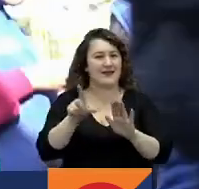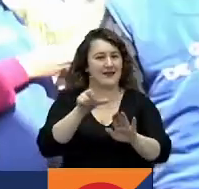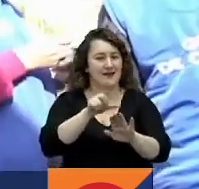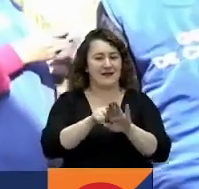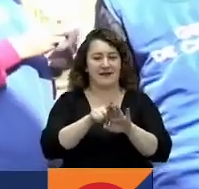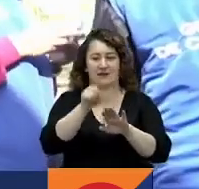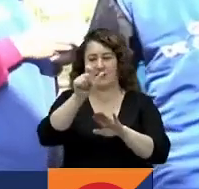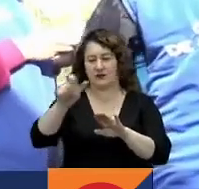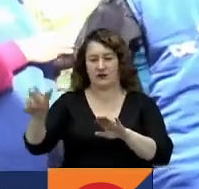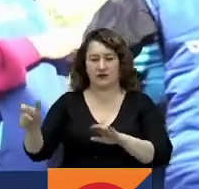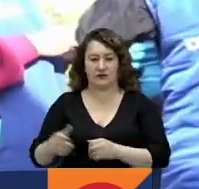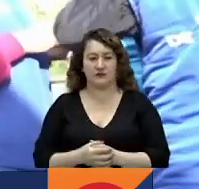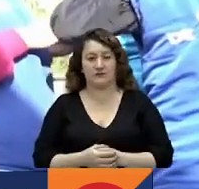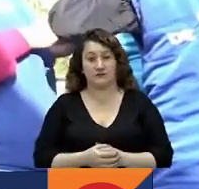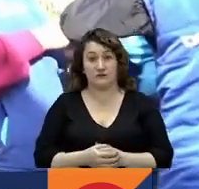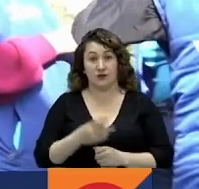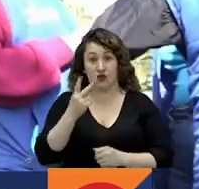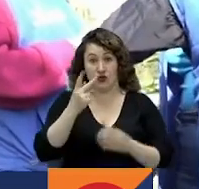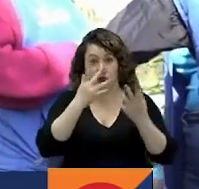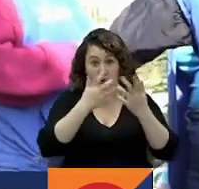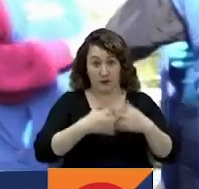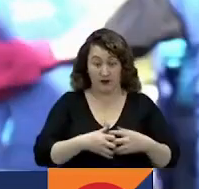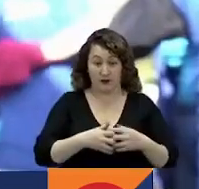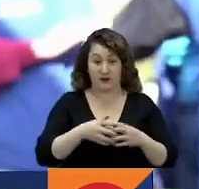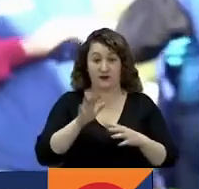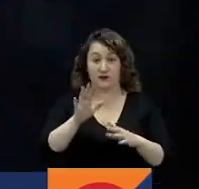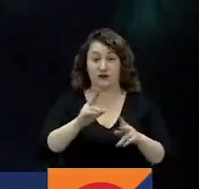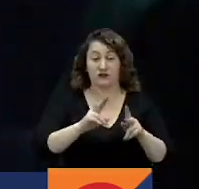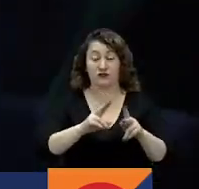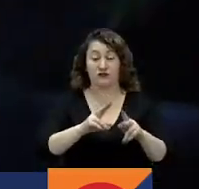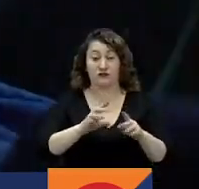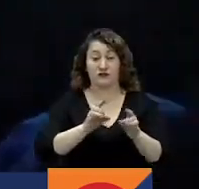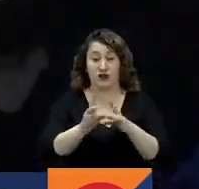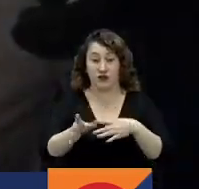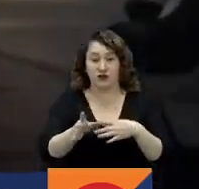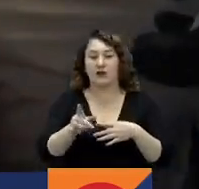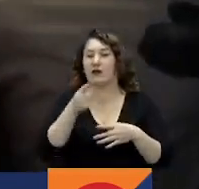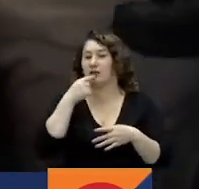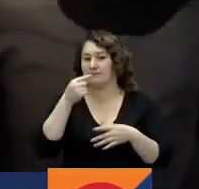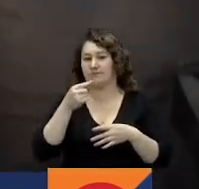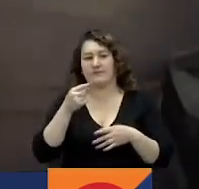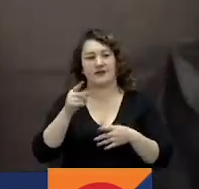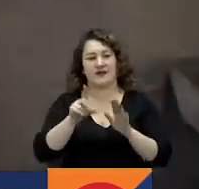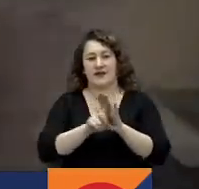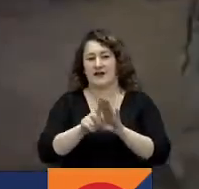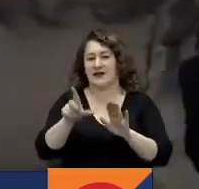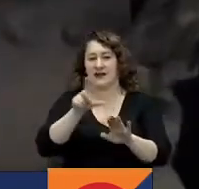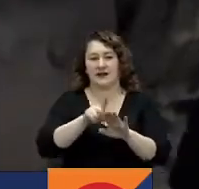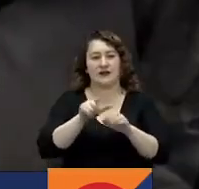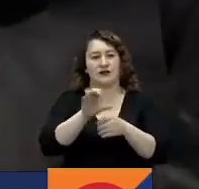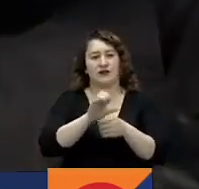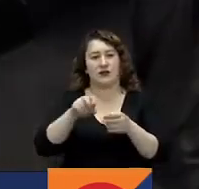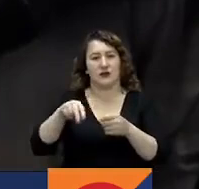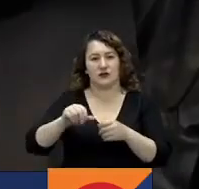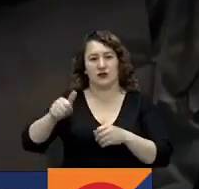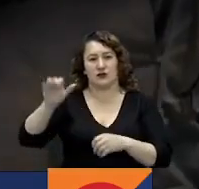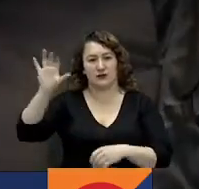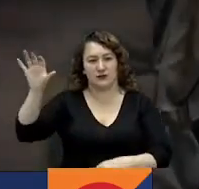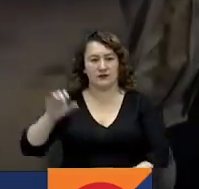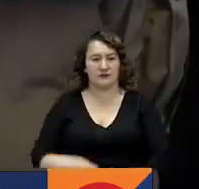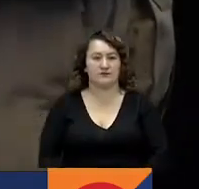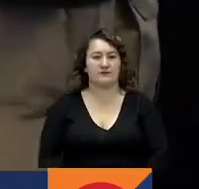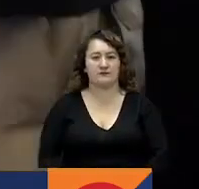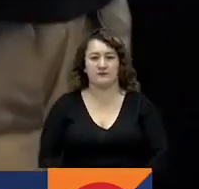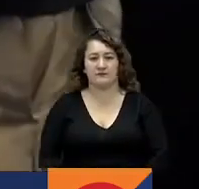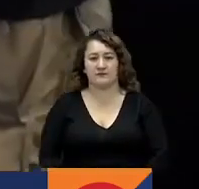migrantes. 2 empresas de transporte intermunicipal fueron sancionadas por transportar de manera ilegal ciudadanos extranjeros. Se